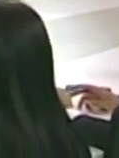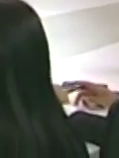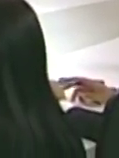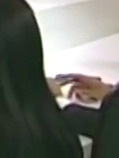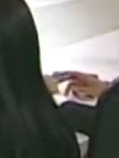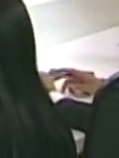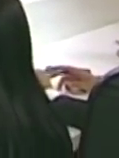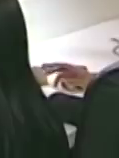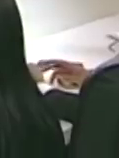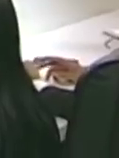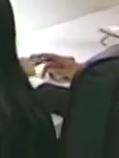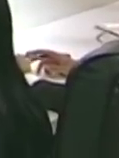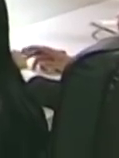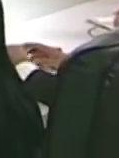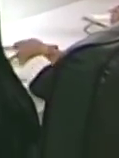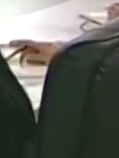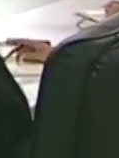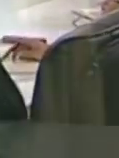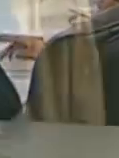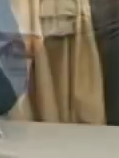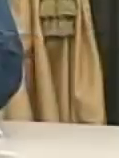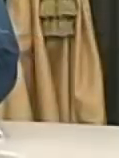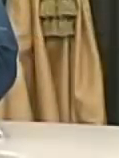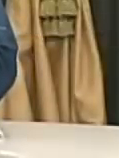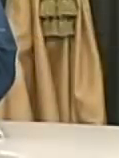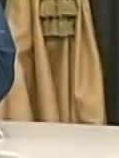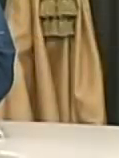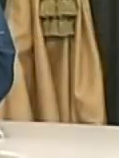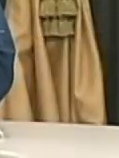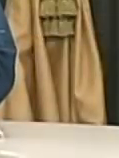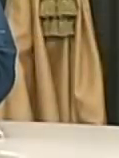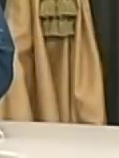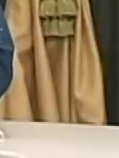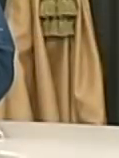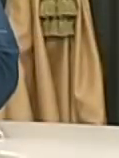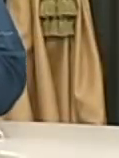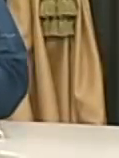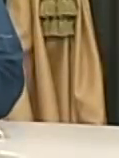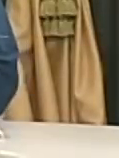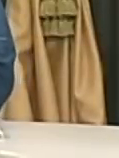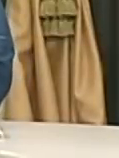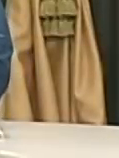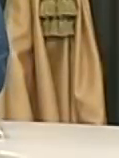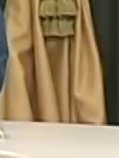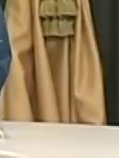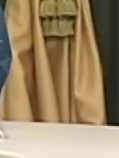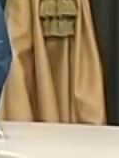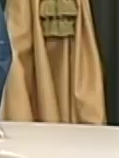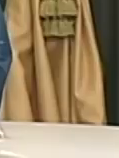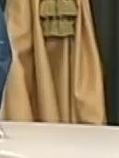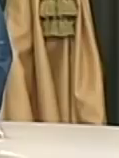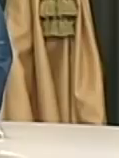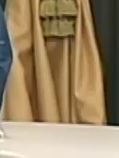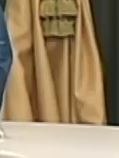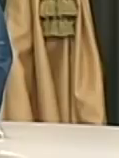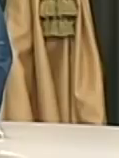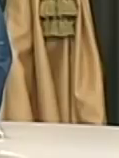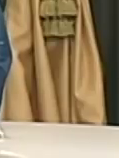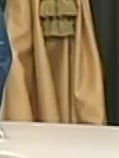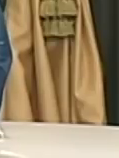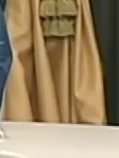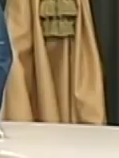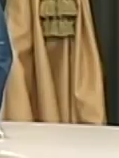venezuela importantes anuncios sobre el programa de recuperación